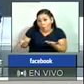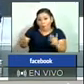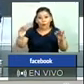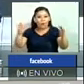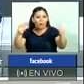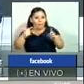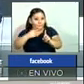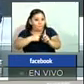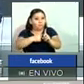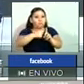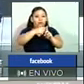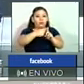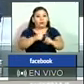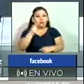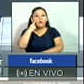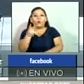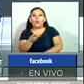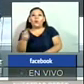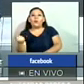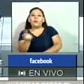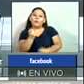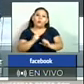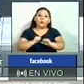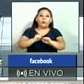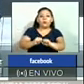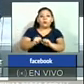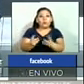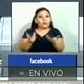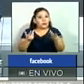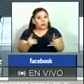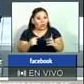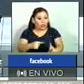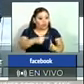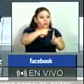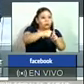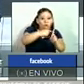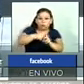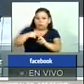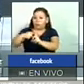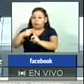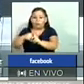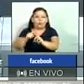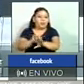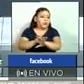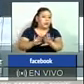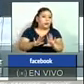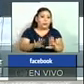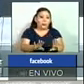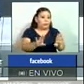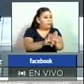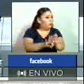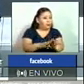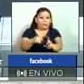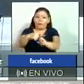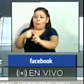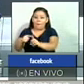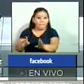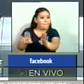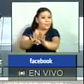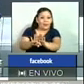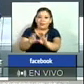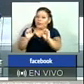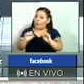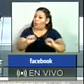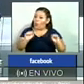nuestro país y la cifra de fallecidos por coronavirus obligó a que cementerios municipales estén empezando a cerrar sus puertas y a que no se